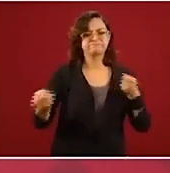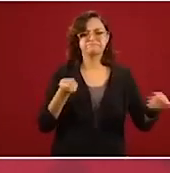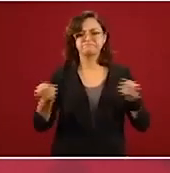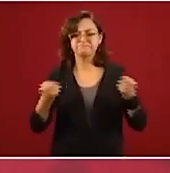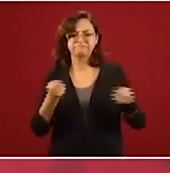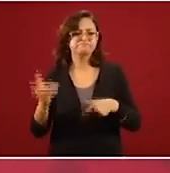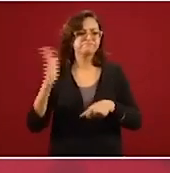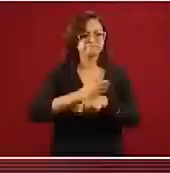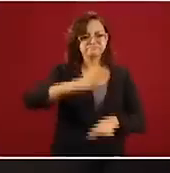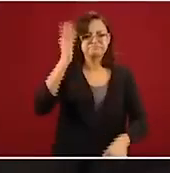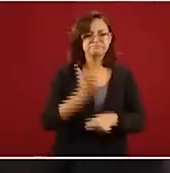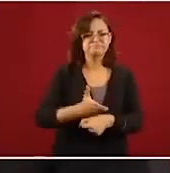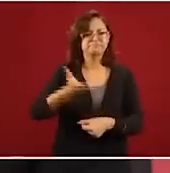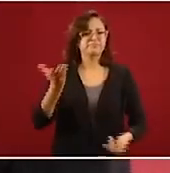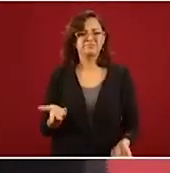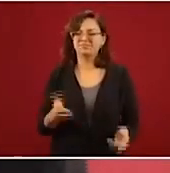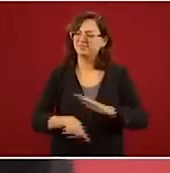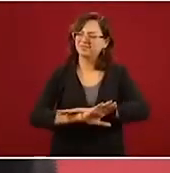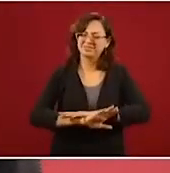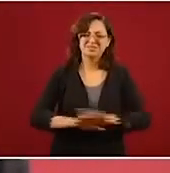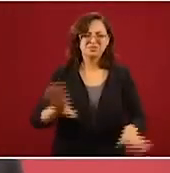vigile, que castigue. No,